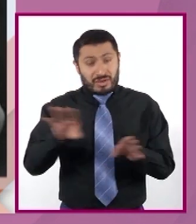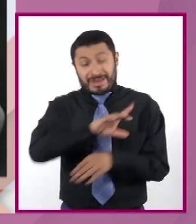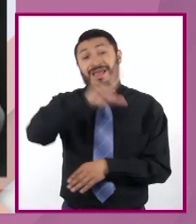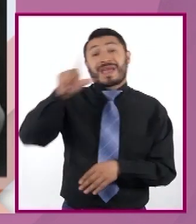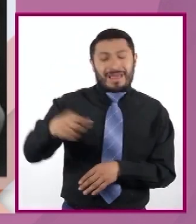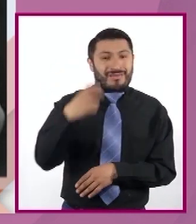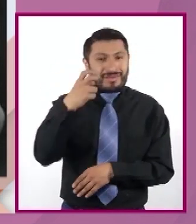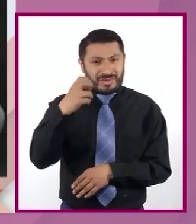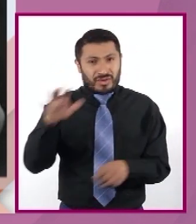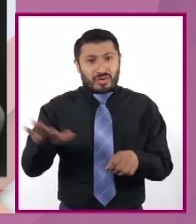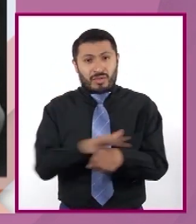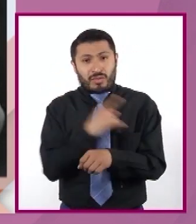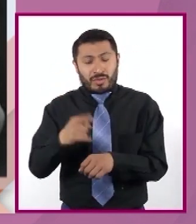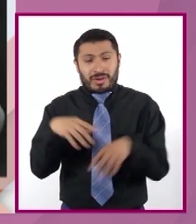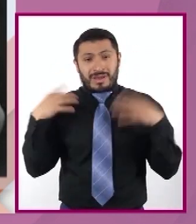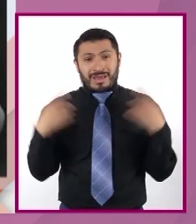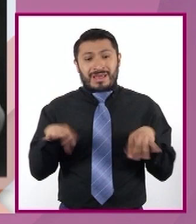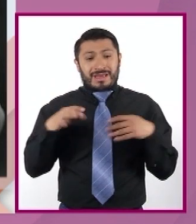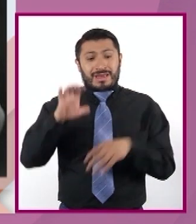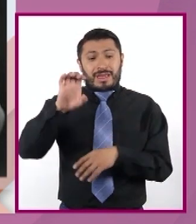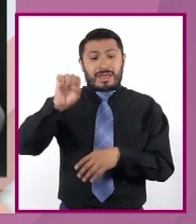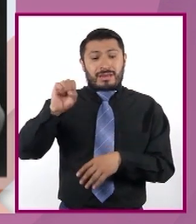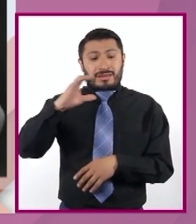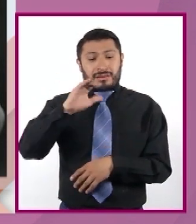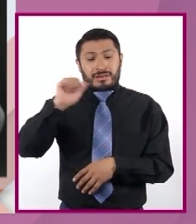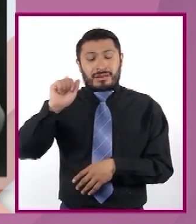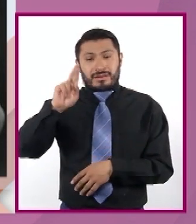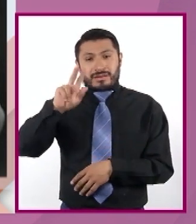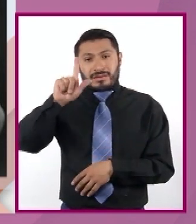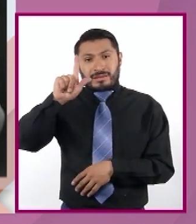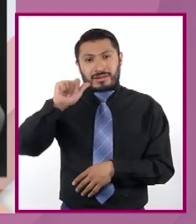secuela de un ataque de escarlatina.